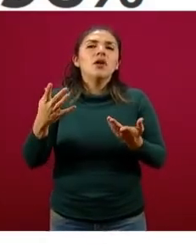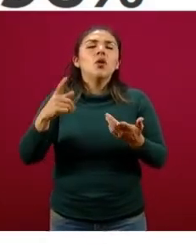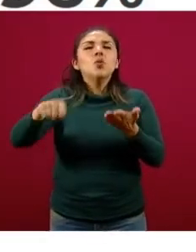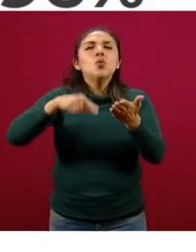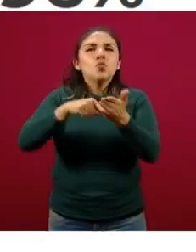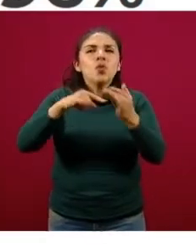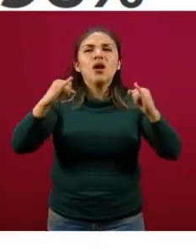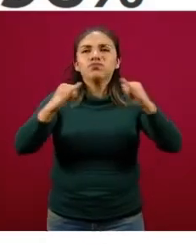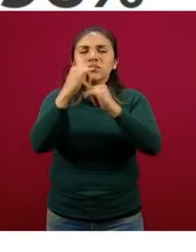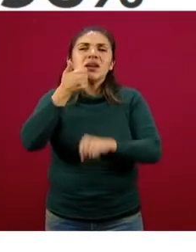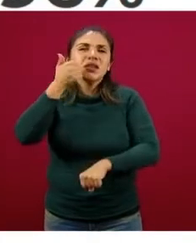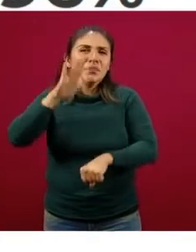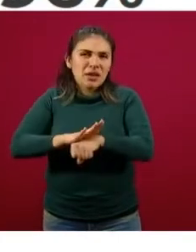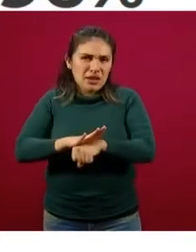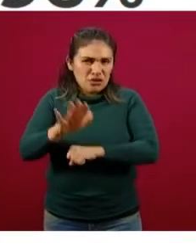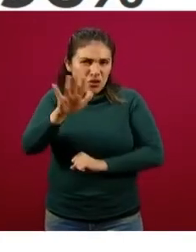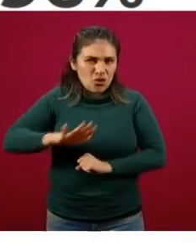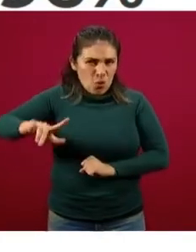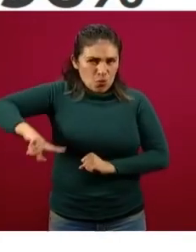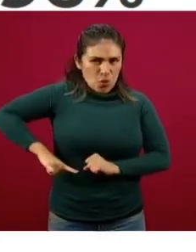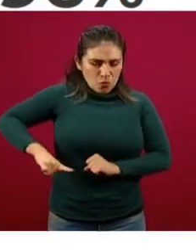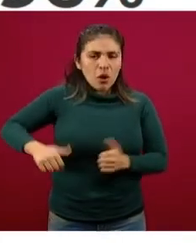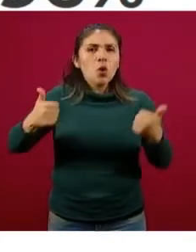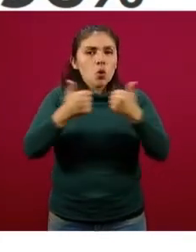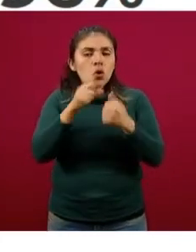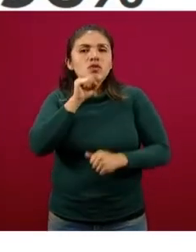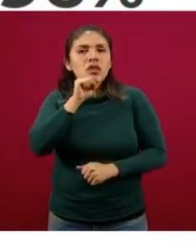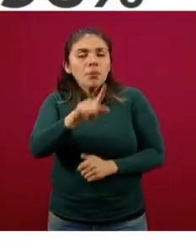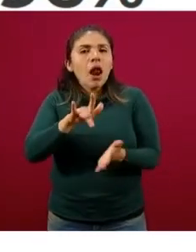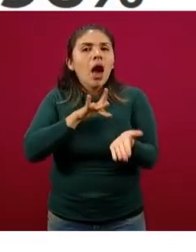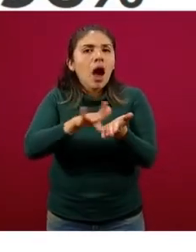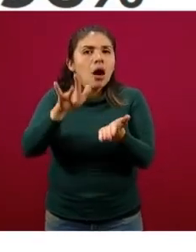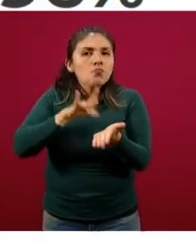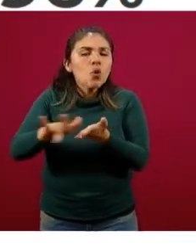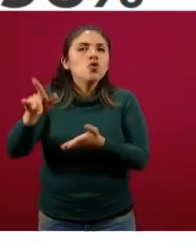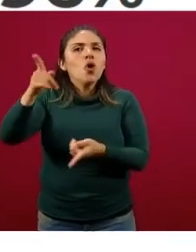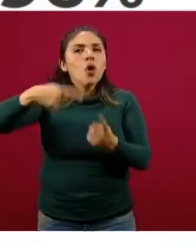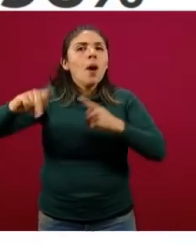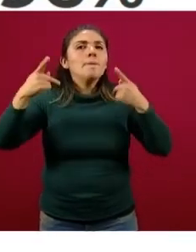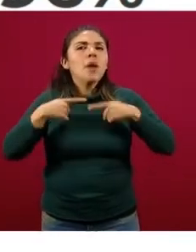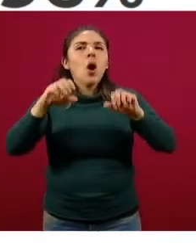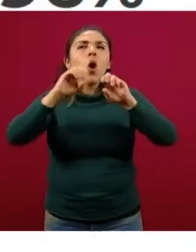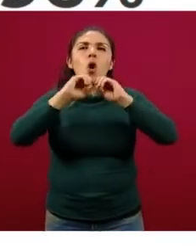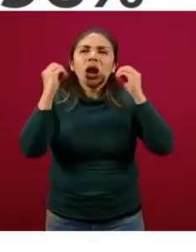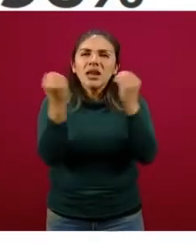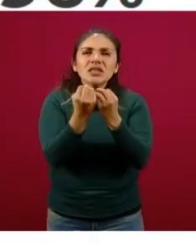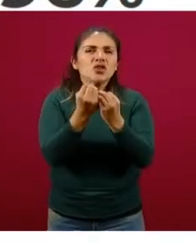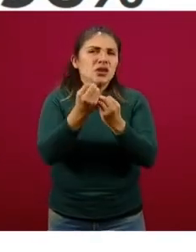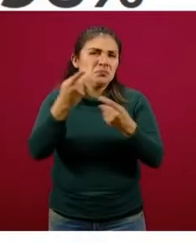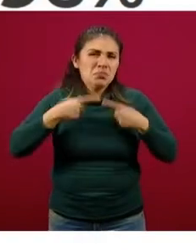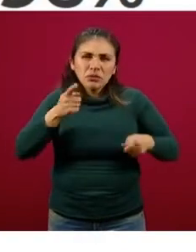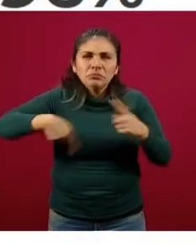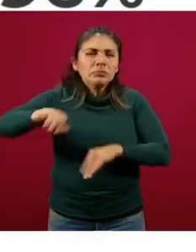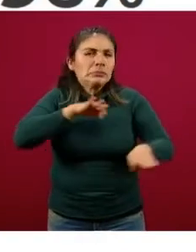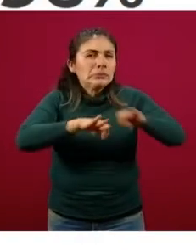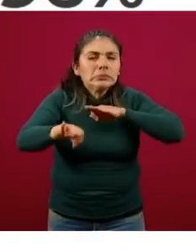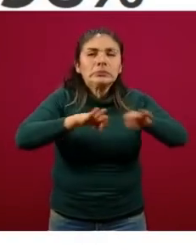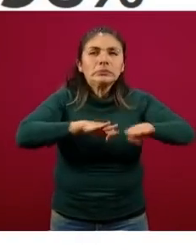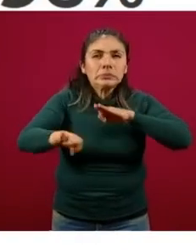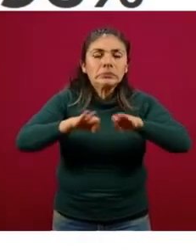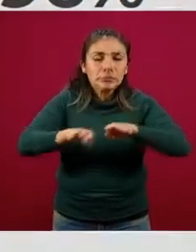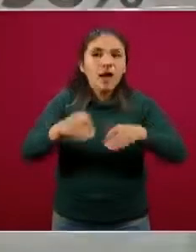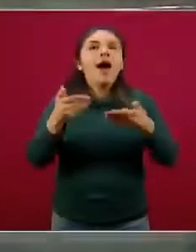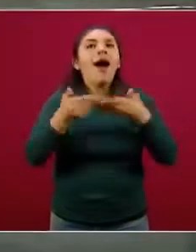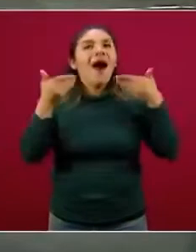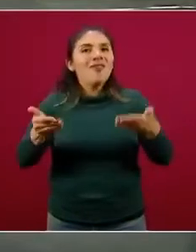dependencias de la Administración Pública Federal y con el apoyo también de organizaciones de la sociedad civil que hemos trabajado y que ahora también